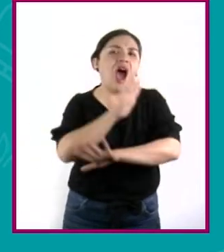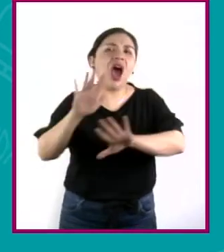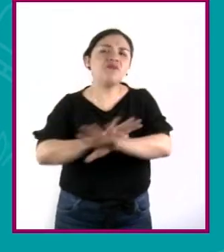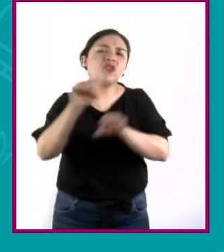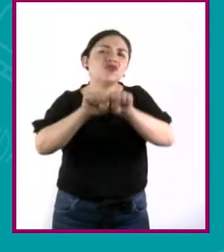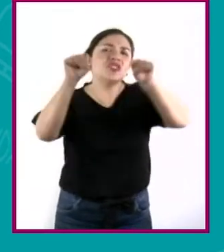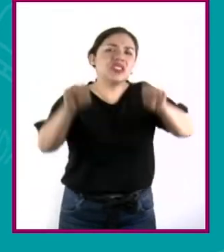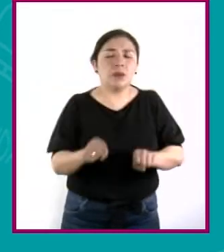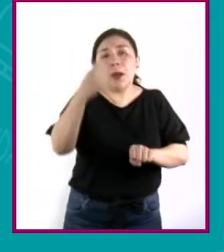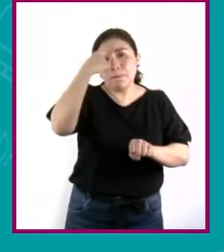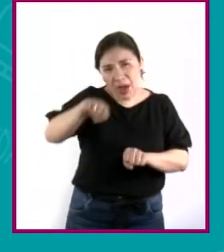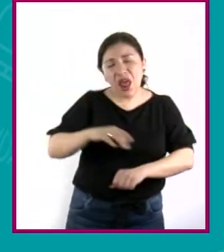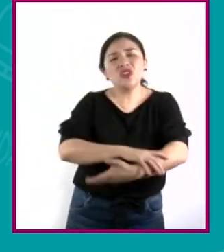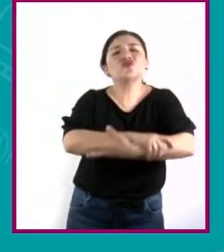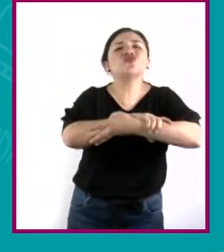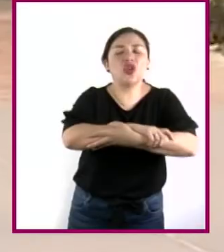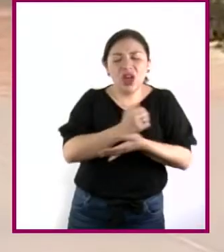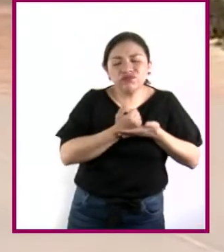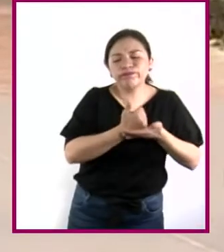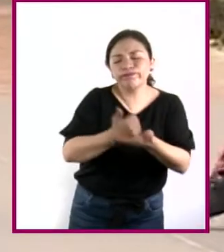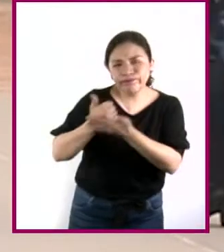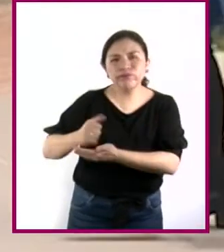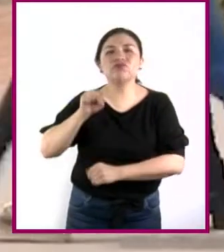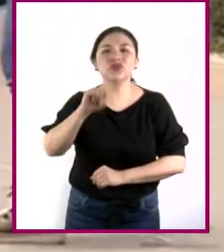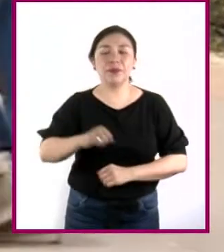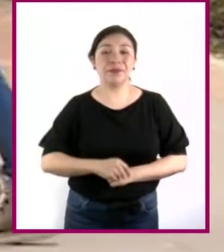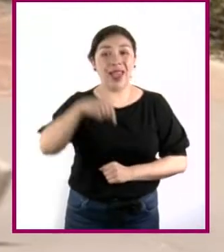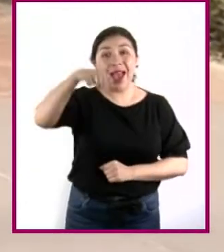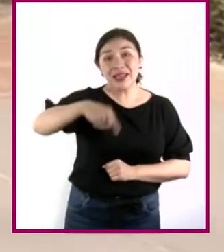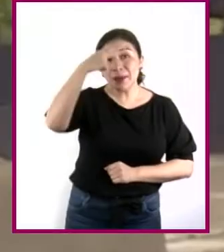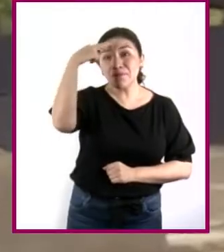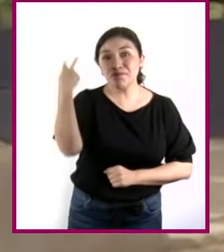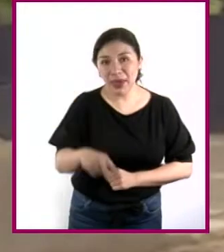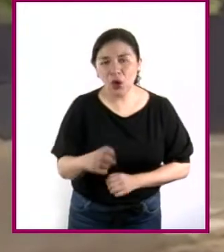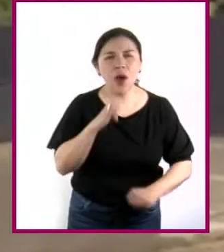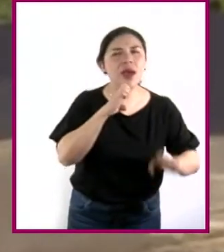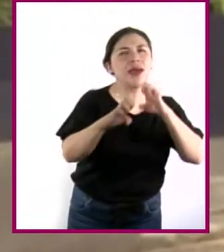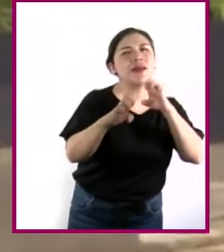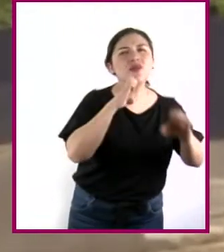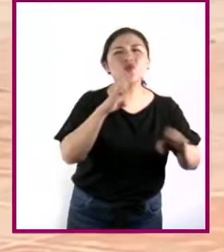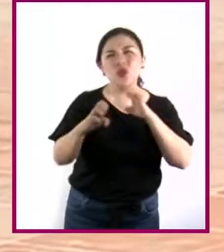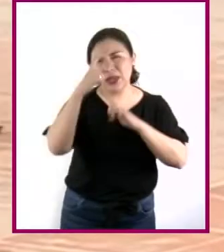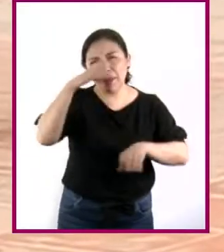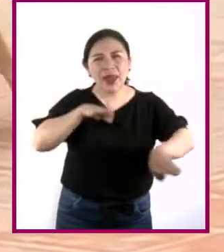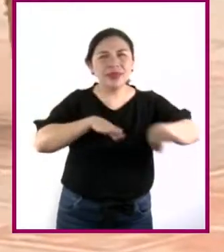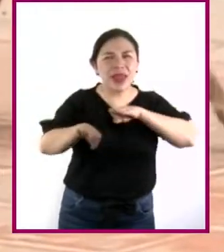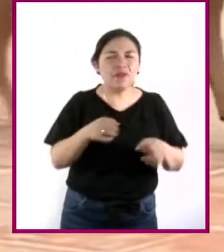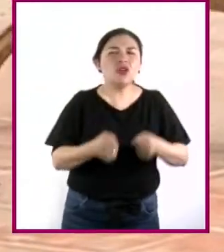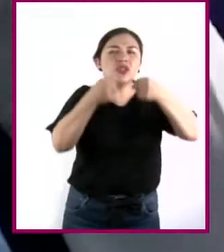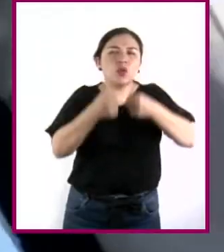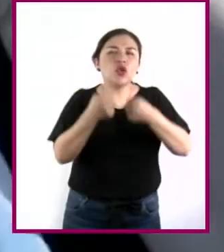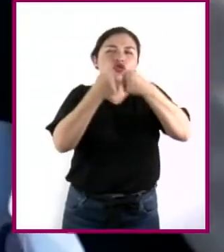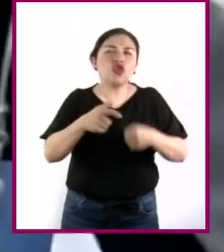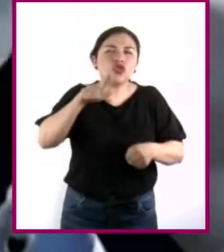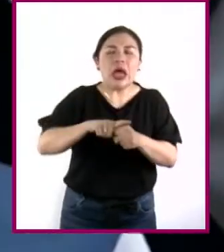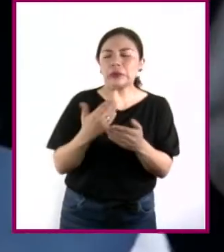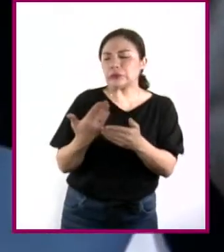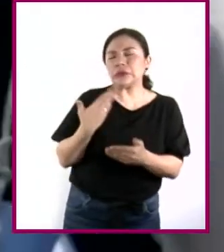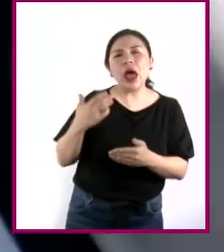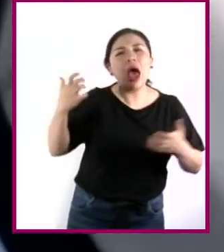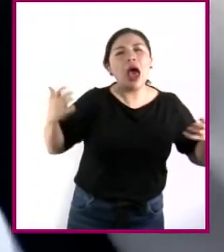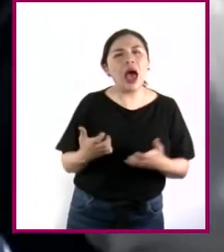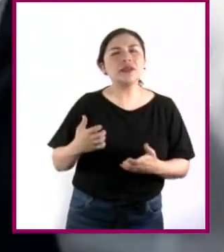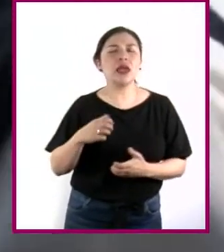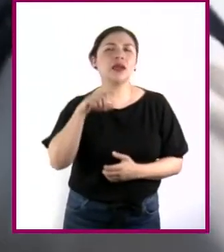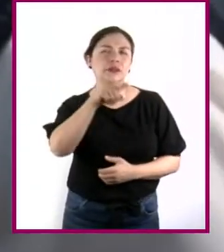públicos basados en solidaridad. En México, la Encuesta Nacional de Empleo y Seguridad Social realizada por el